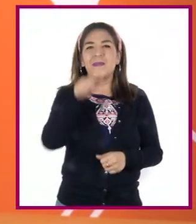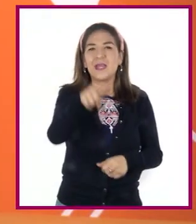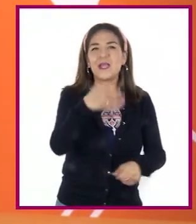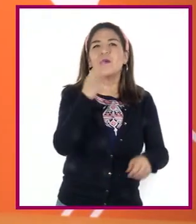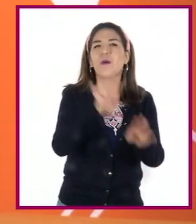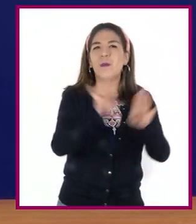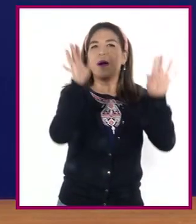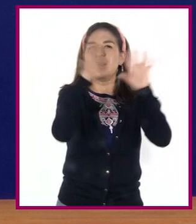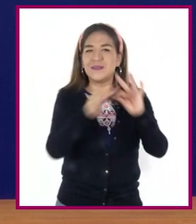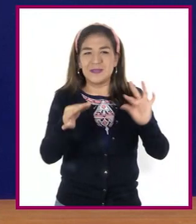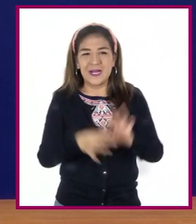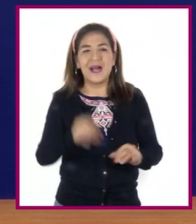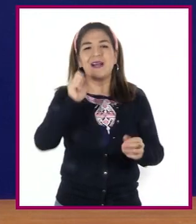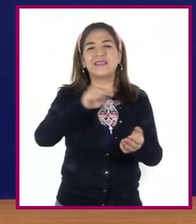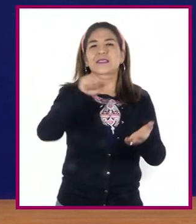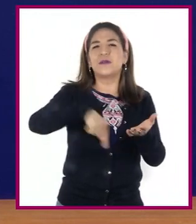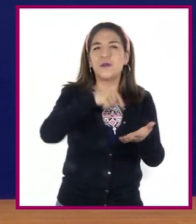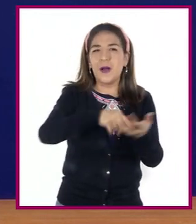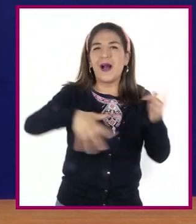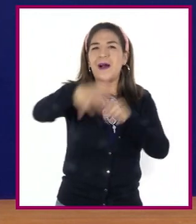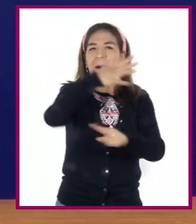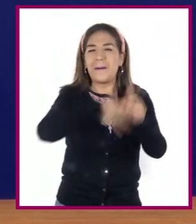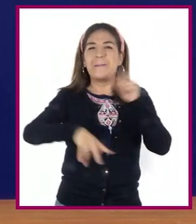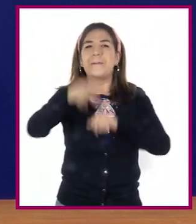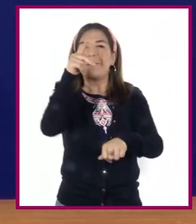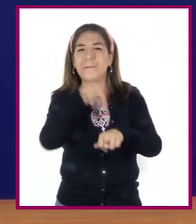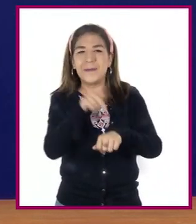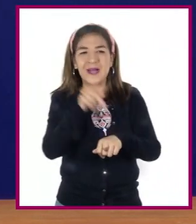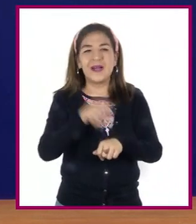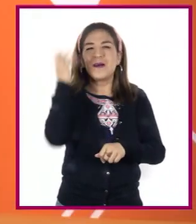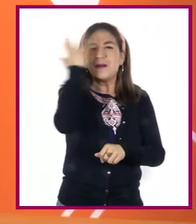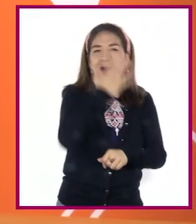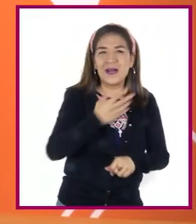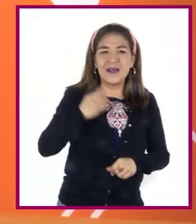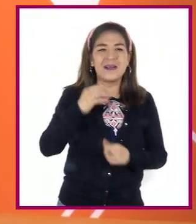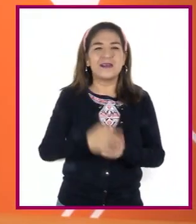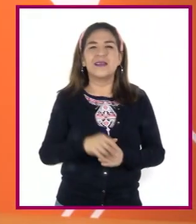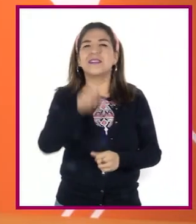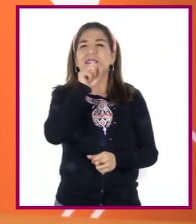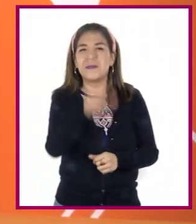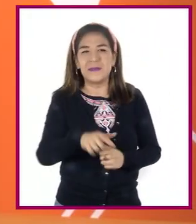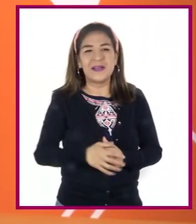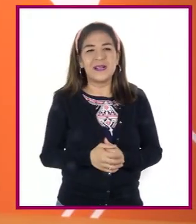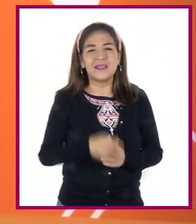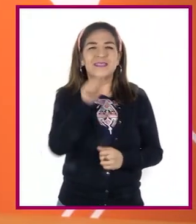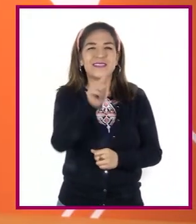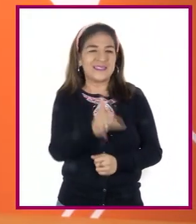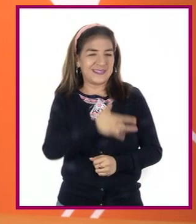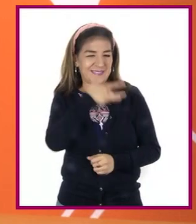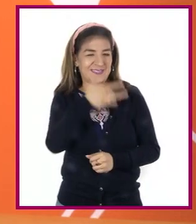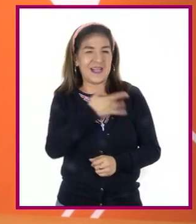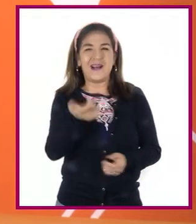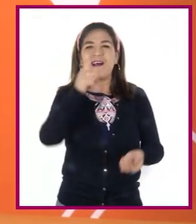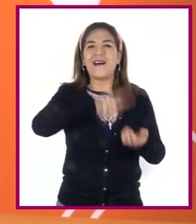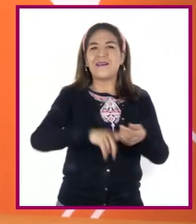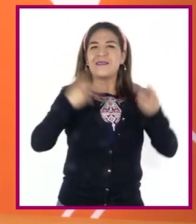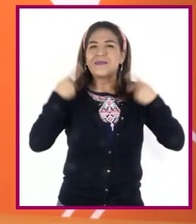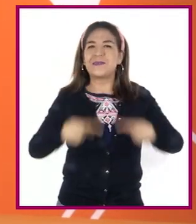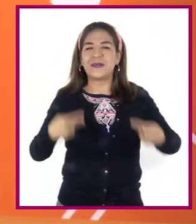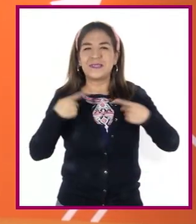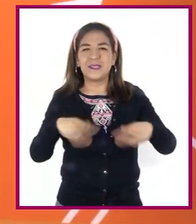una descripción no solo del paisaje con las piedras pardas y el légamo, sino también de lo que siente la persona que lo